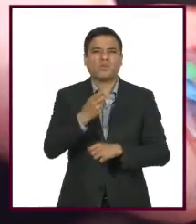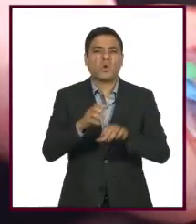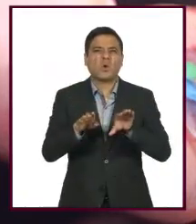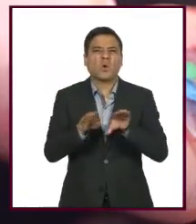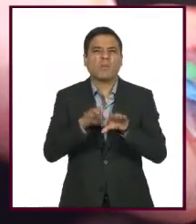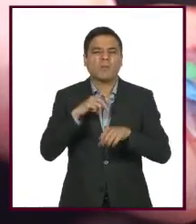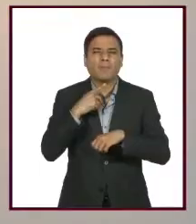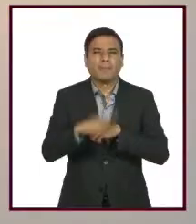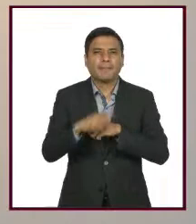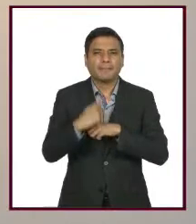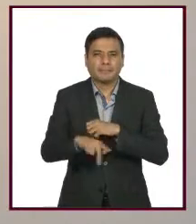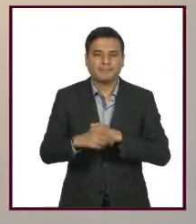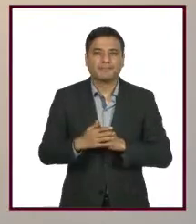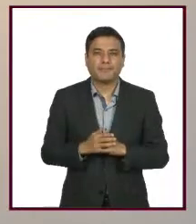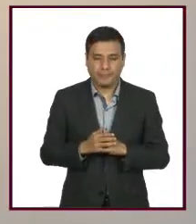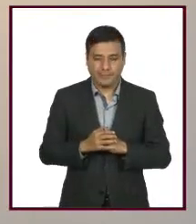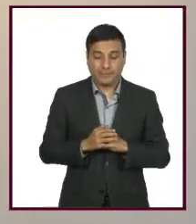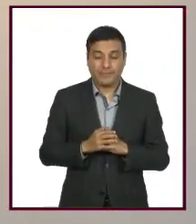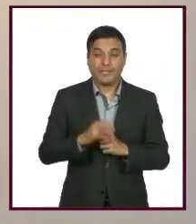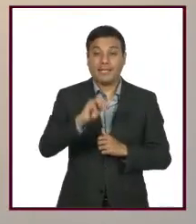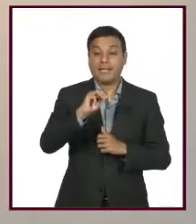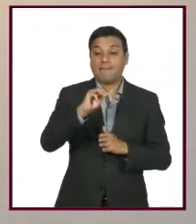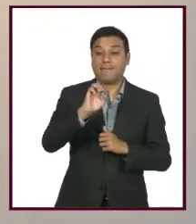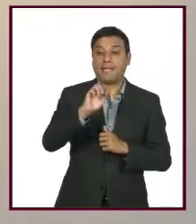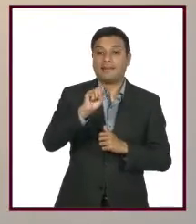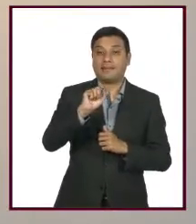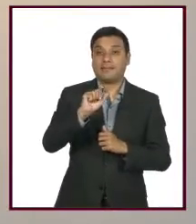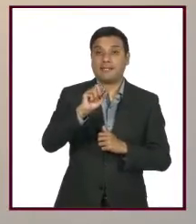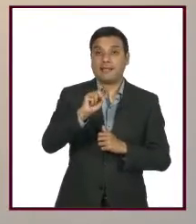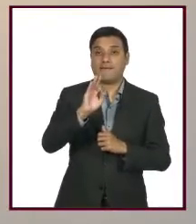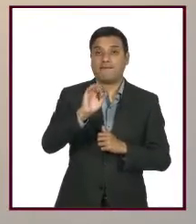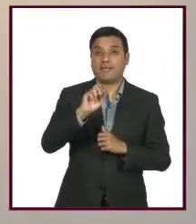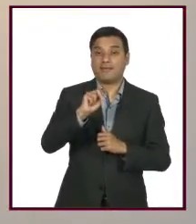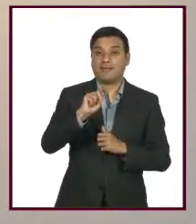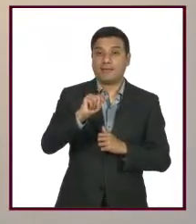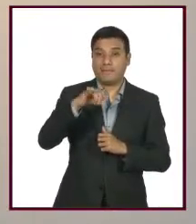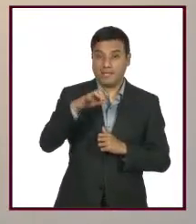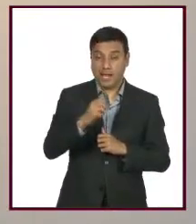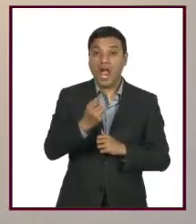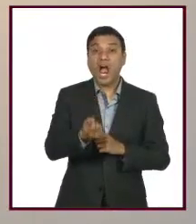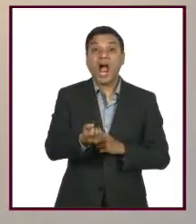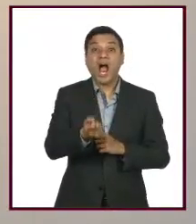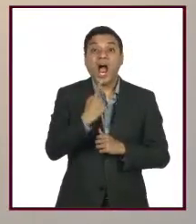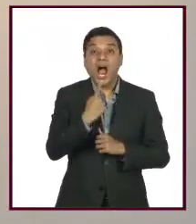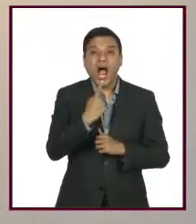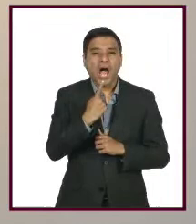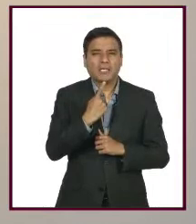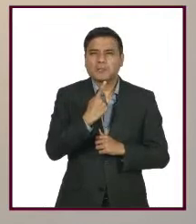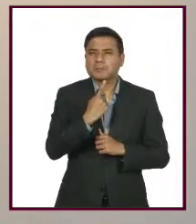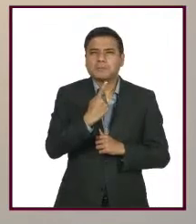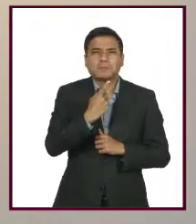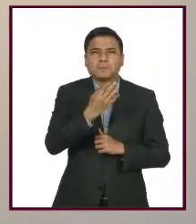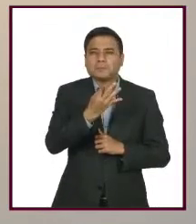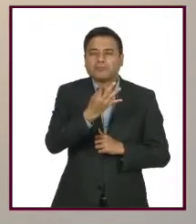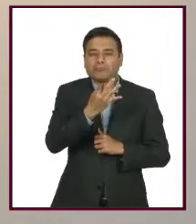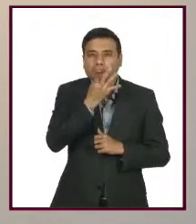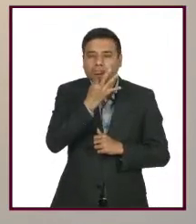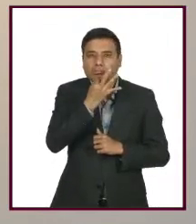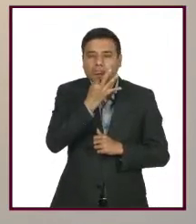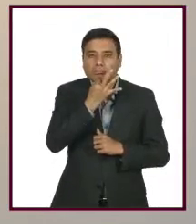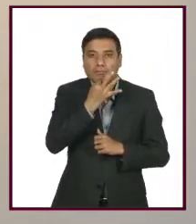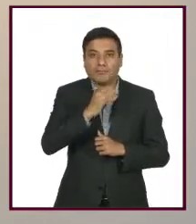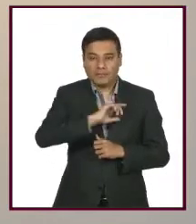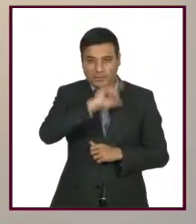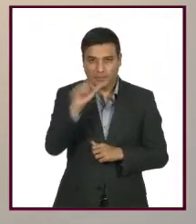metanfetaminas? Sí, al consumir la metanfetamina de forma casi inmediata, en cuestión de minutos, hace que haya